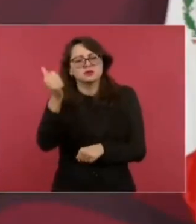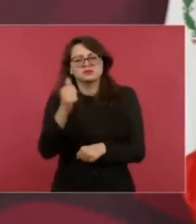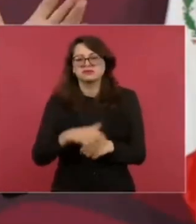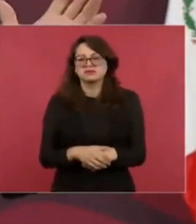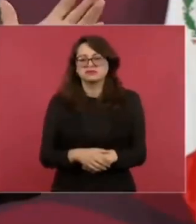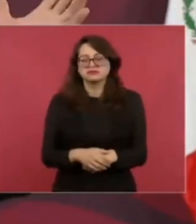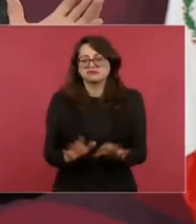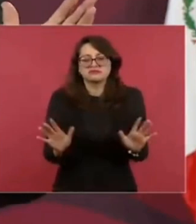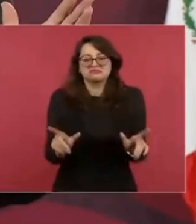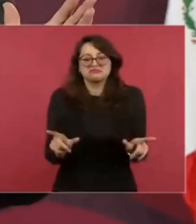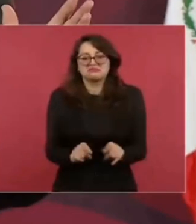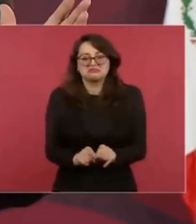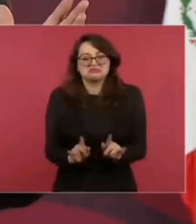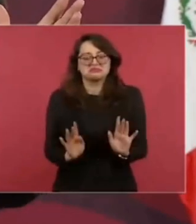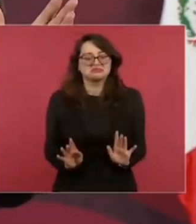señalado que